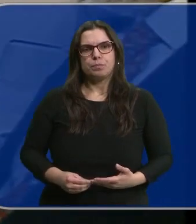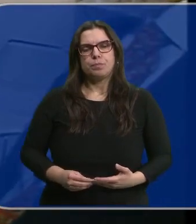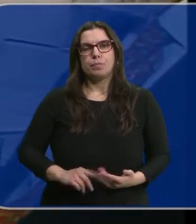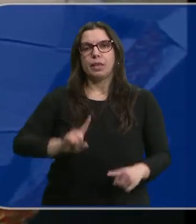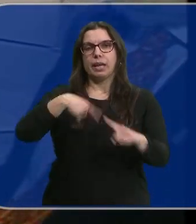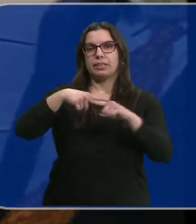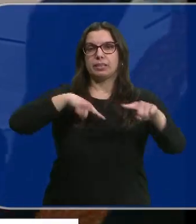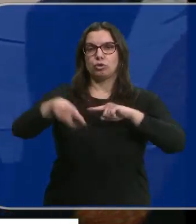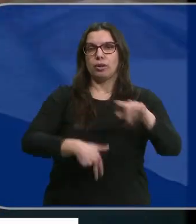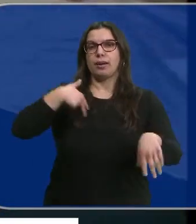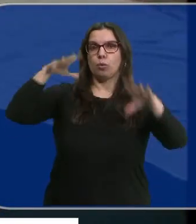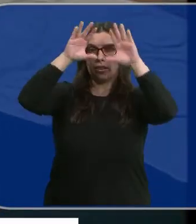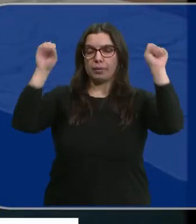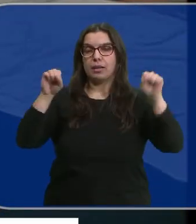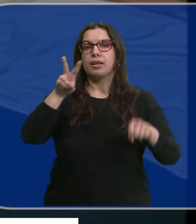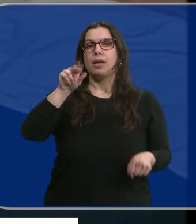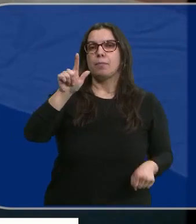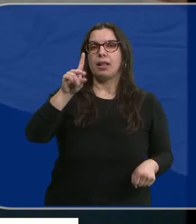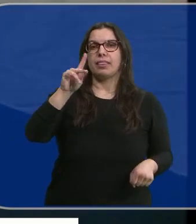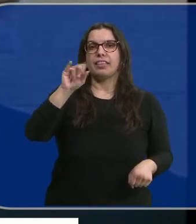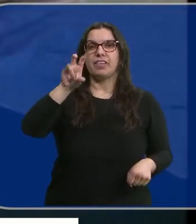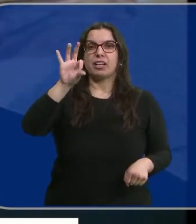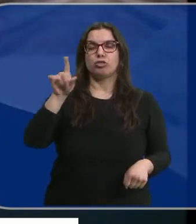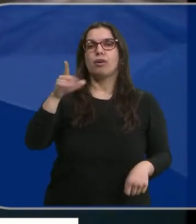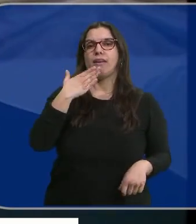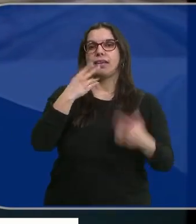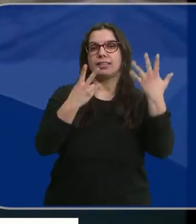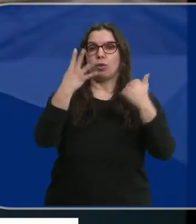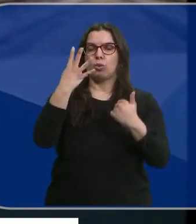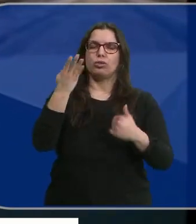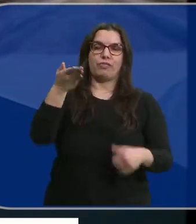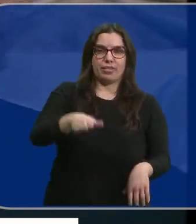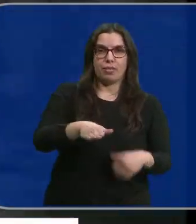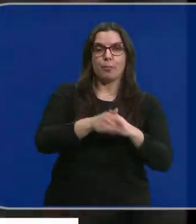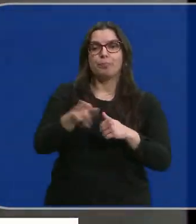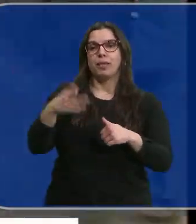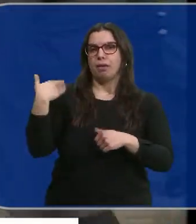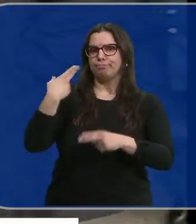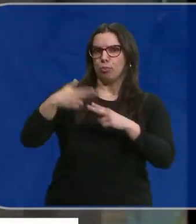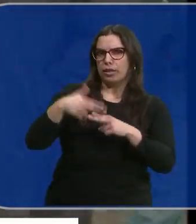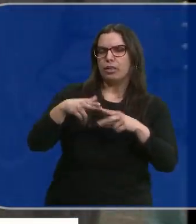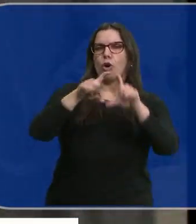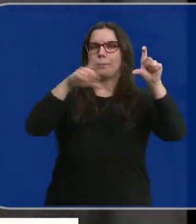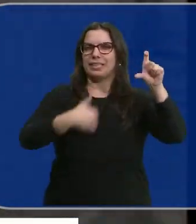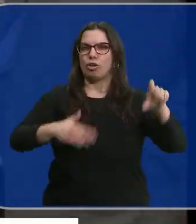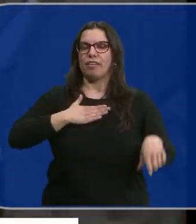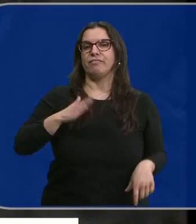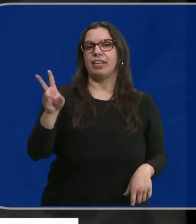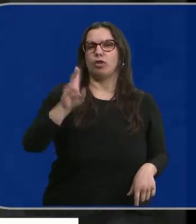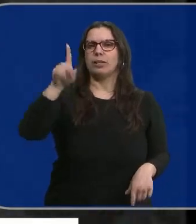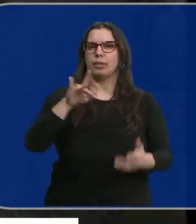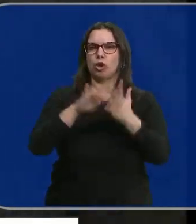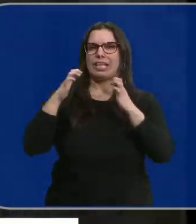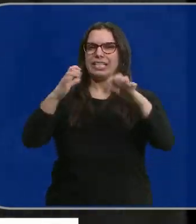El exdirector general de la Guardia Civil, Santiago López Valdivieso, ha fallecido a los 74 años. El político y empresario vallisoletano fue también